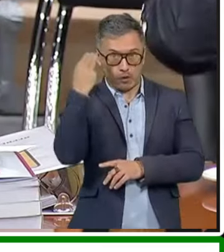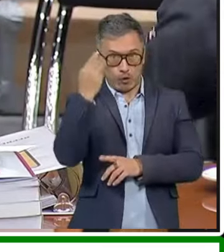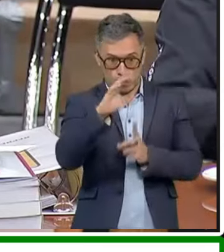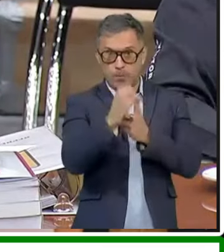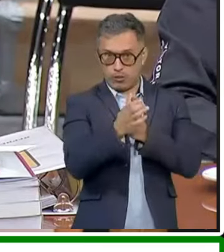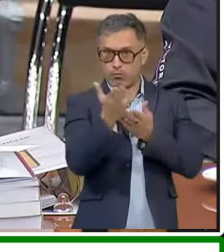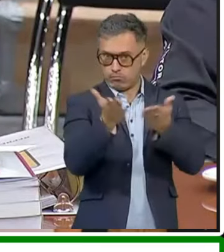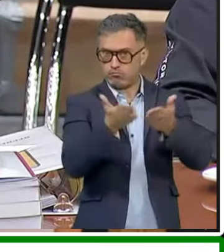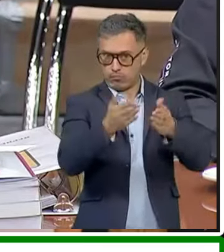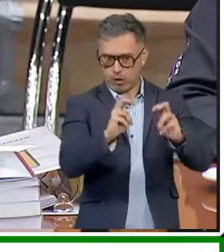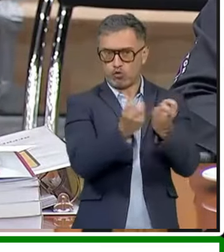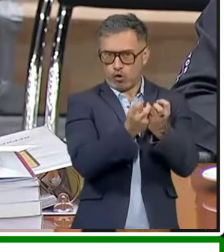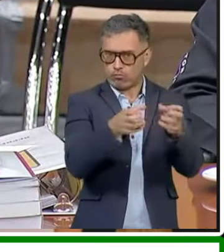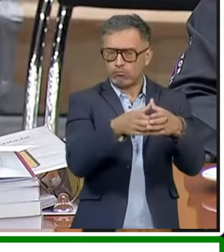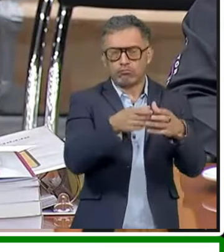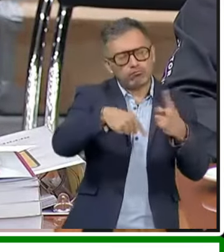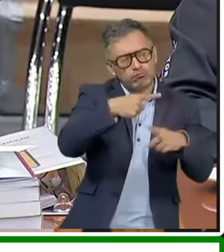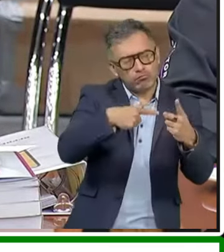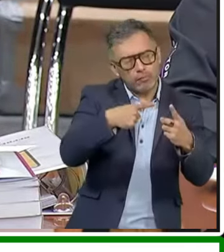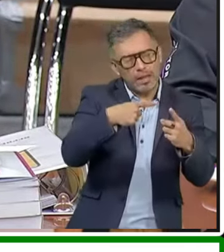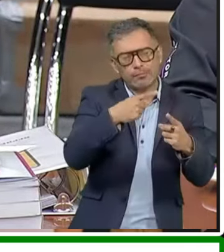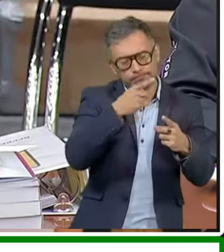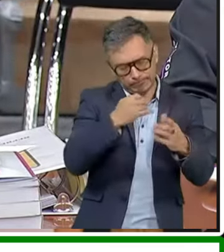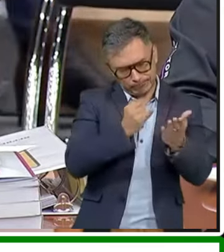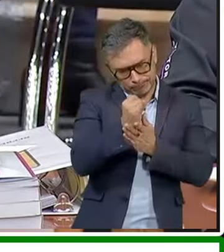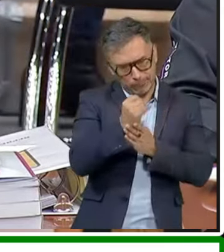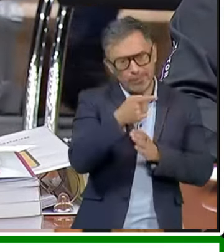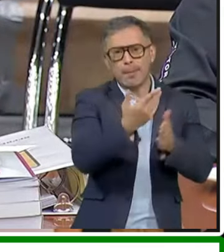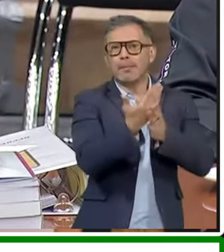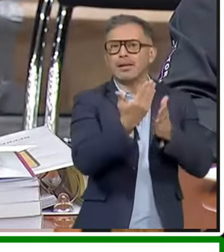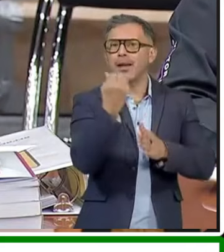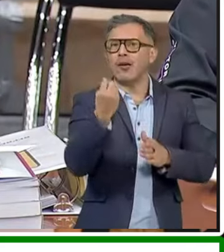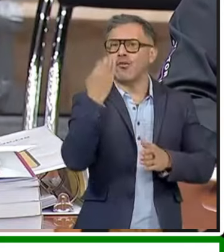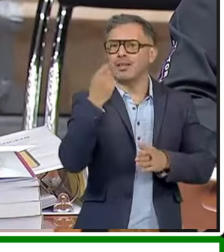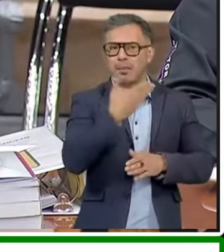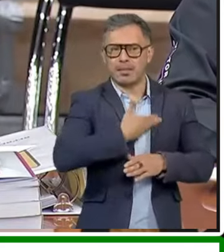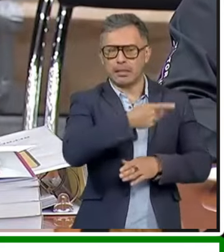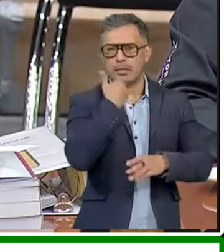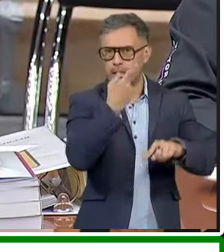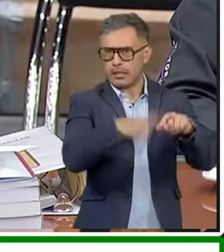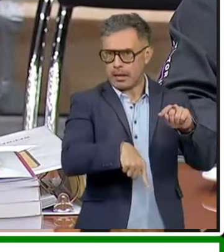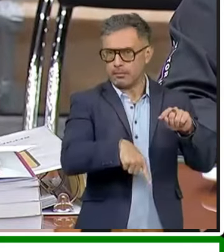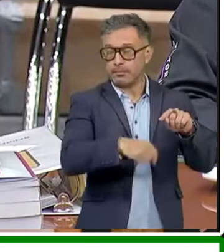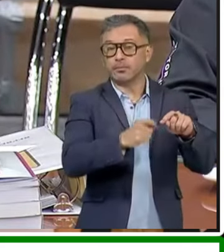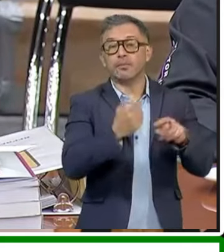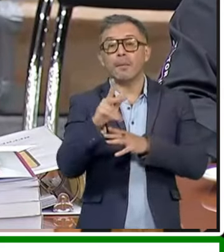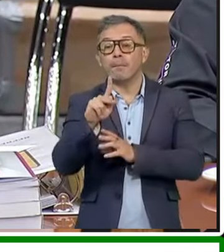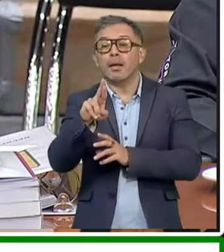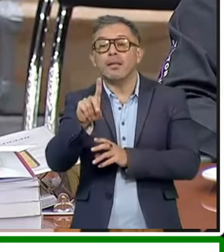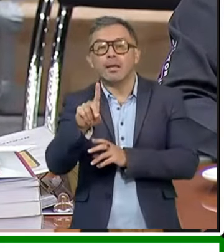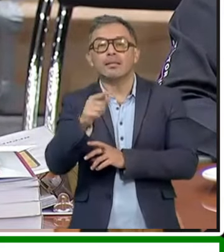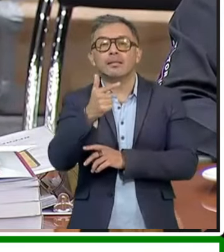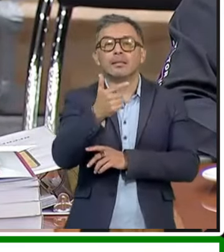tomó decisiones sobre respecto a retirar mañaneras. En el caso del PRD, las denuncias se presentaron el 6 y el 7 de marzo